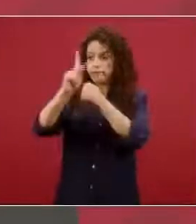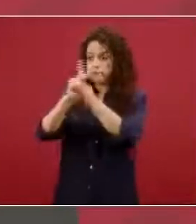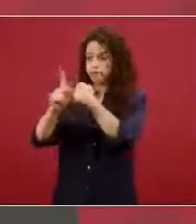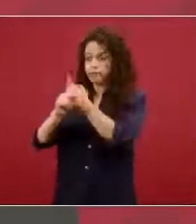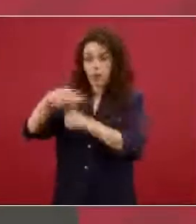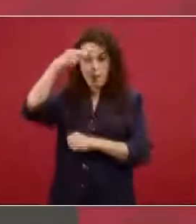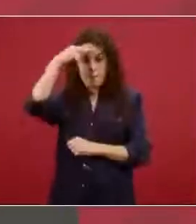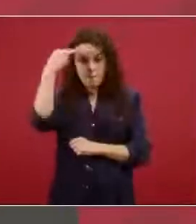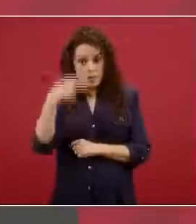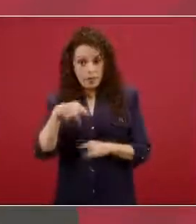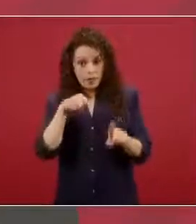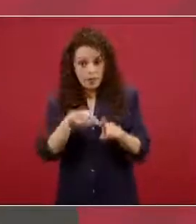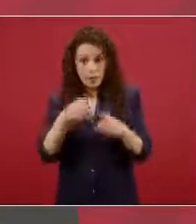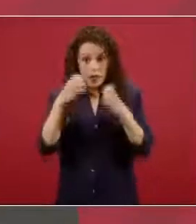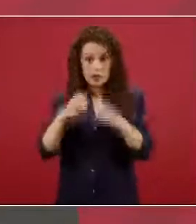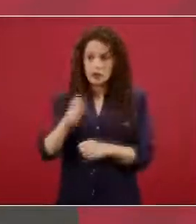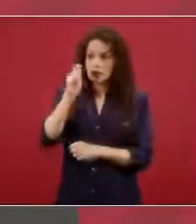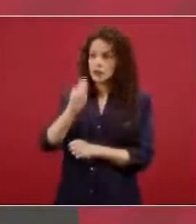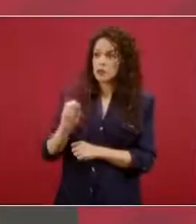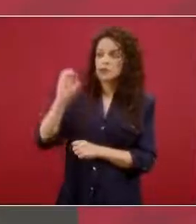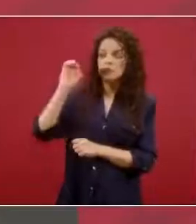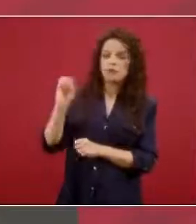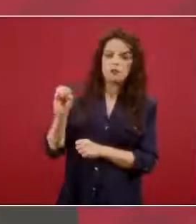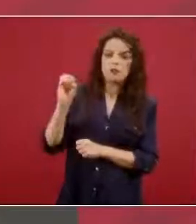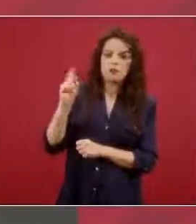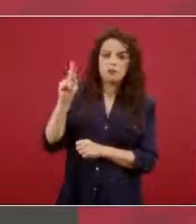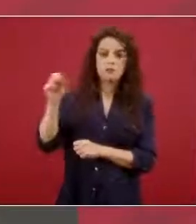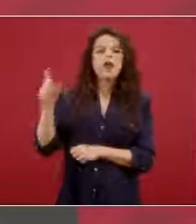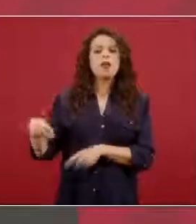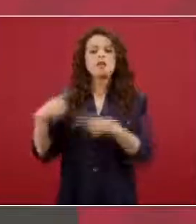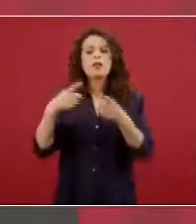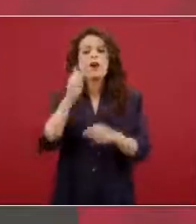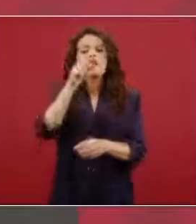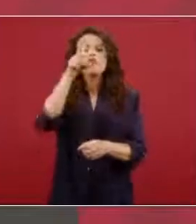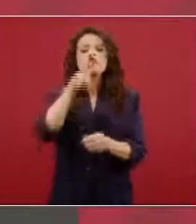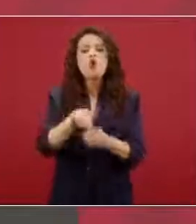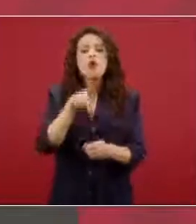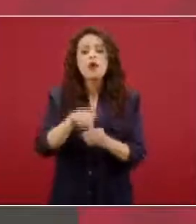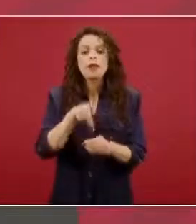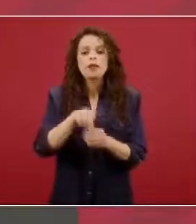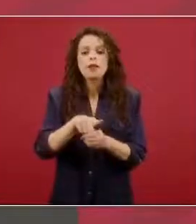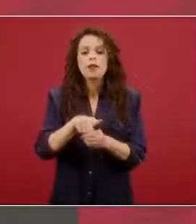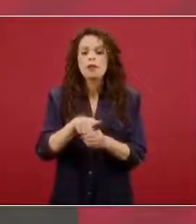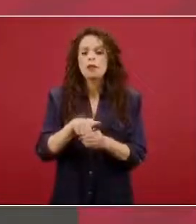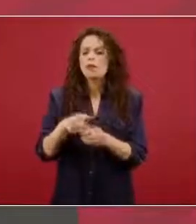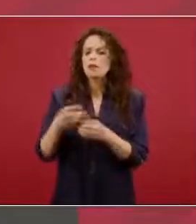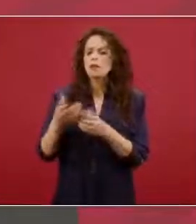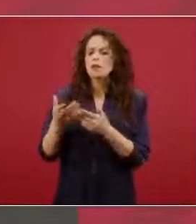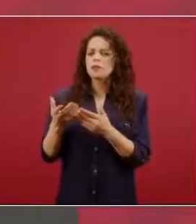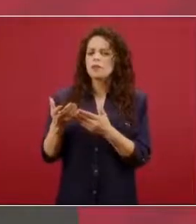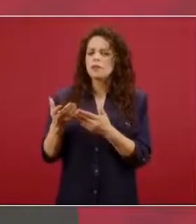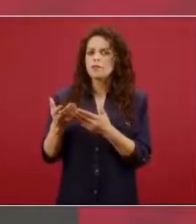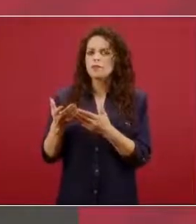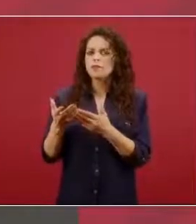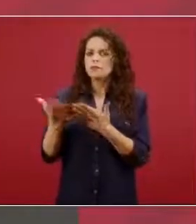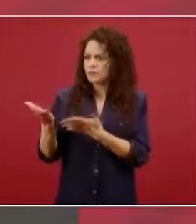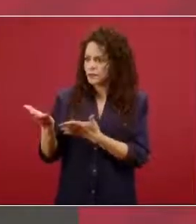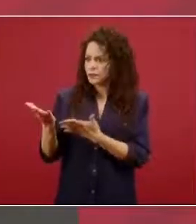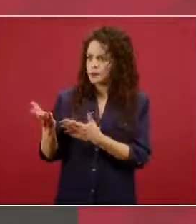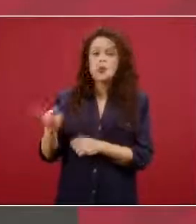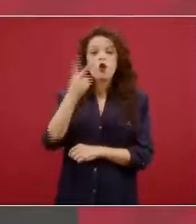cuales la Organización Panamericana de la Salud les ha ofrecido un donativo, en este caso de 200,000